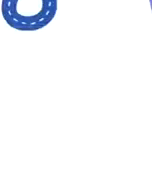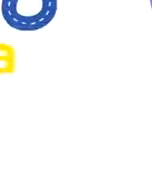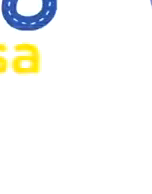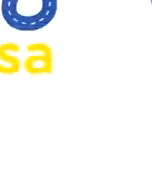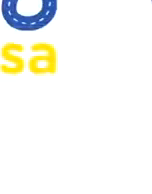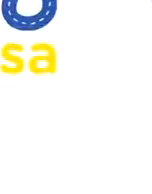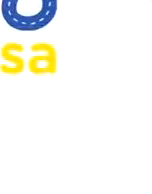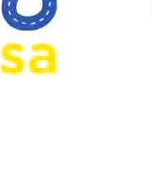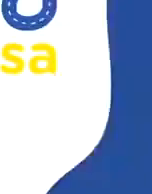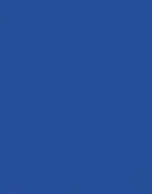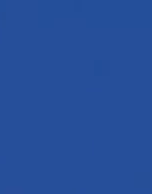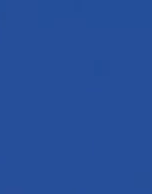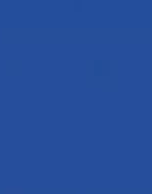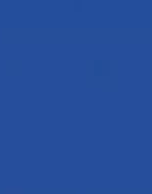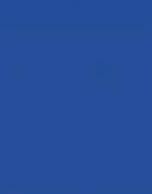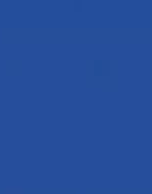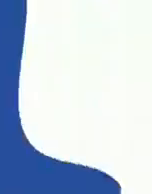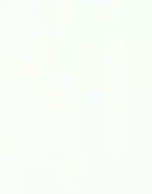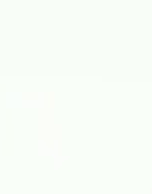Aprendo en casa.